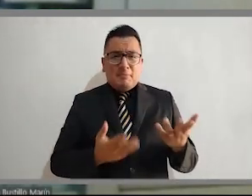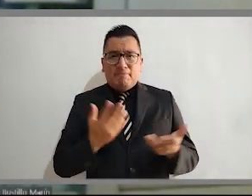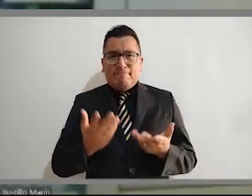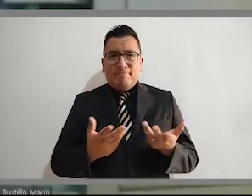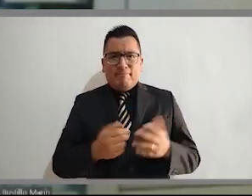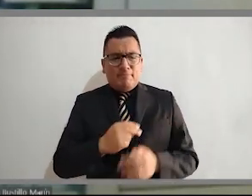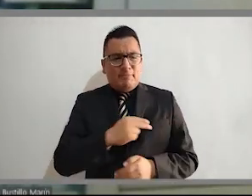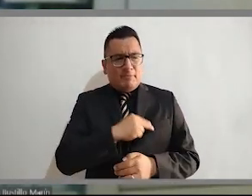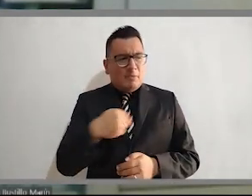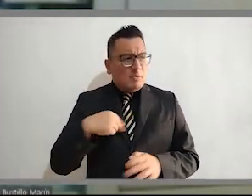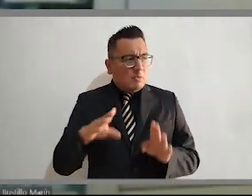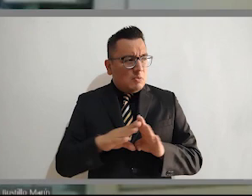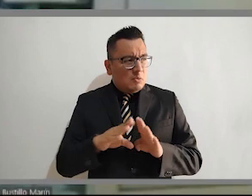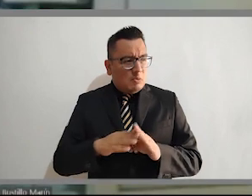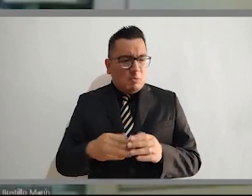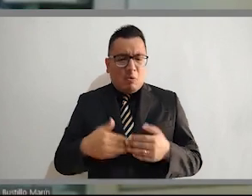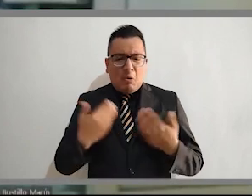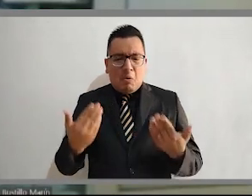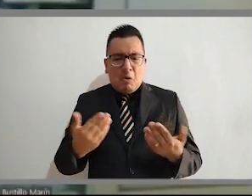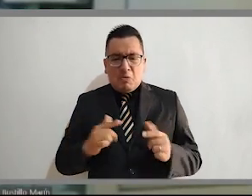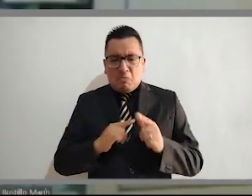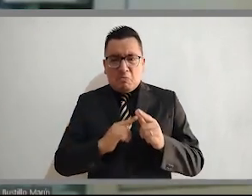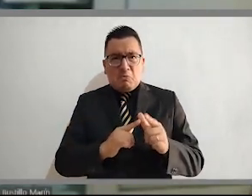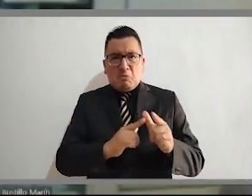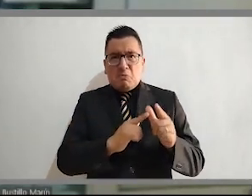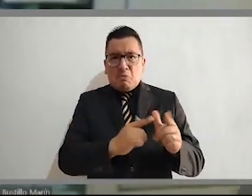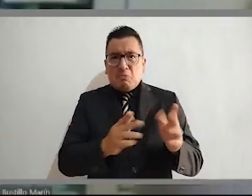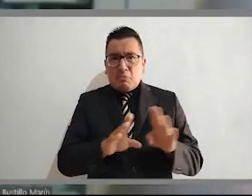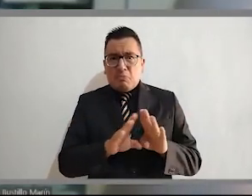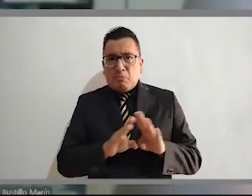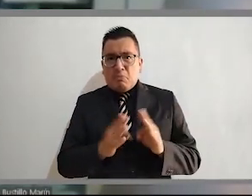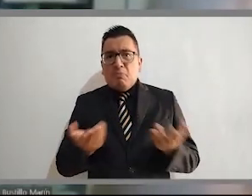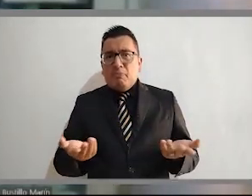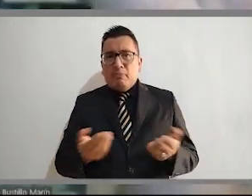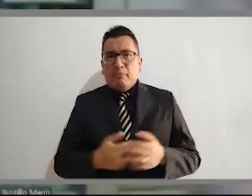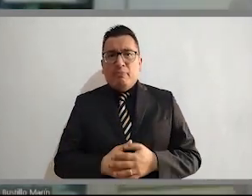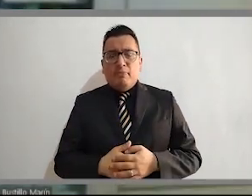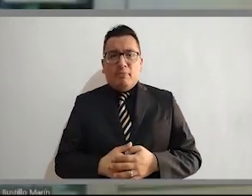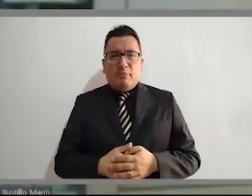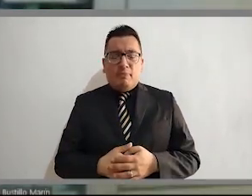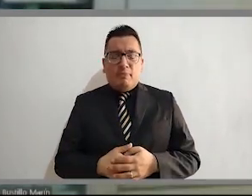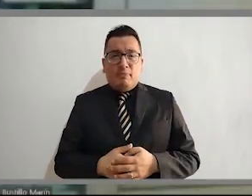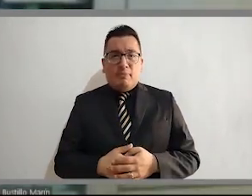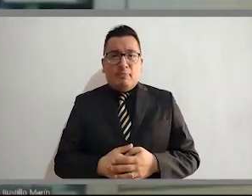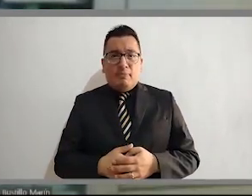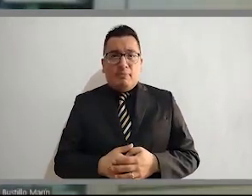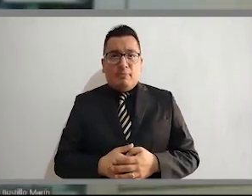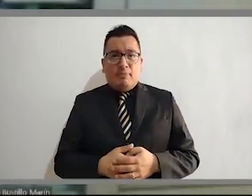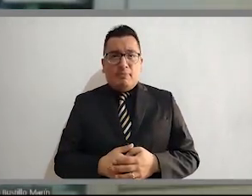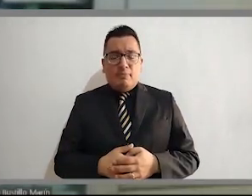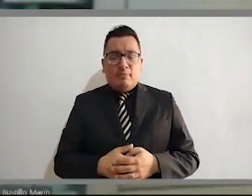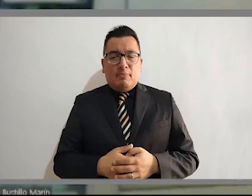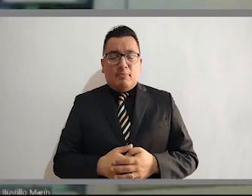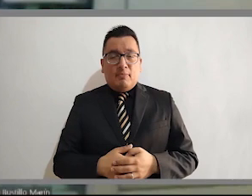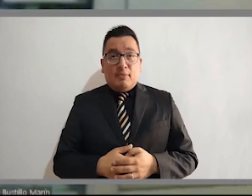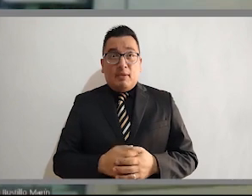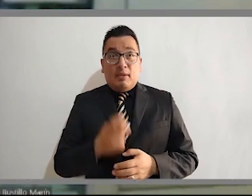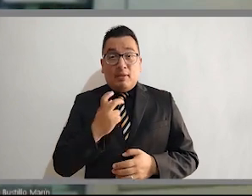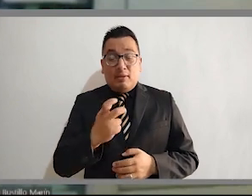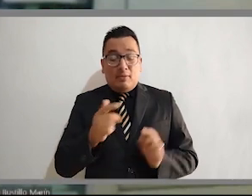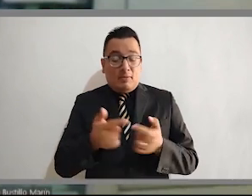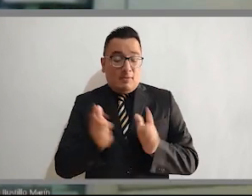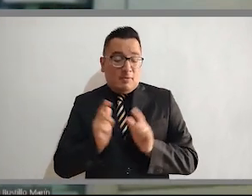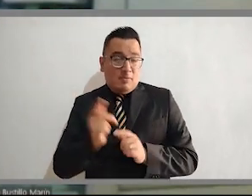poderla romper para dar el siguiente paso y seguir en nuestra carrera política y no quedarnos abajo? Pues entonces